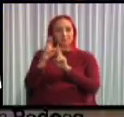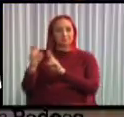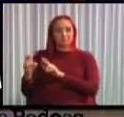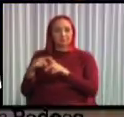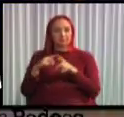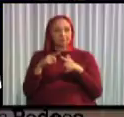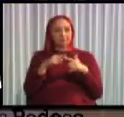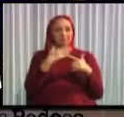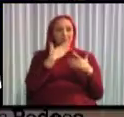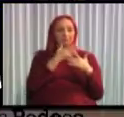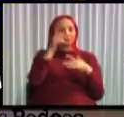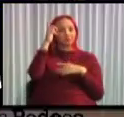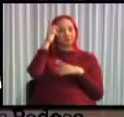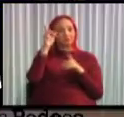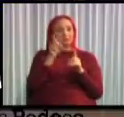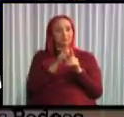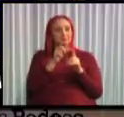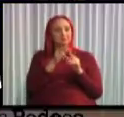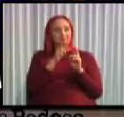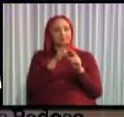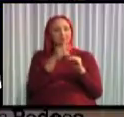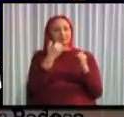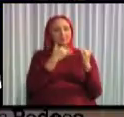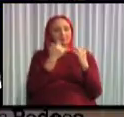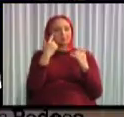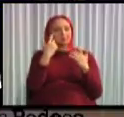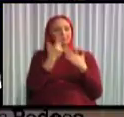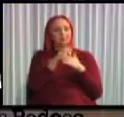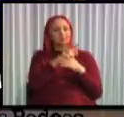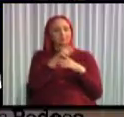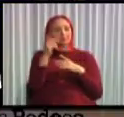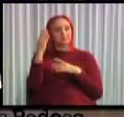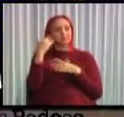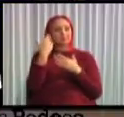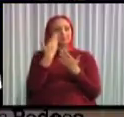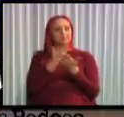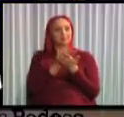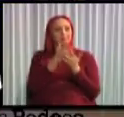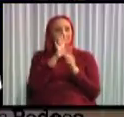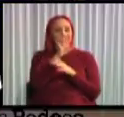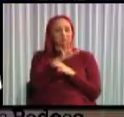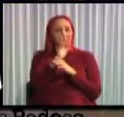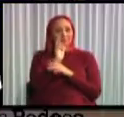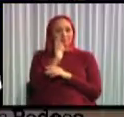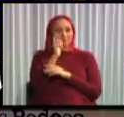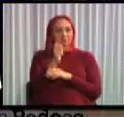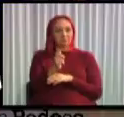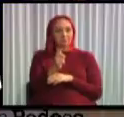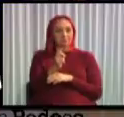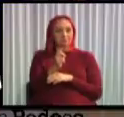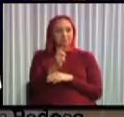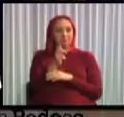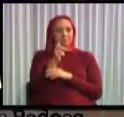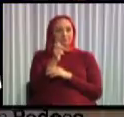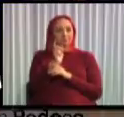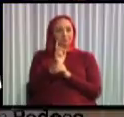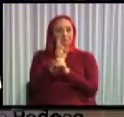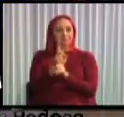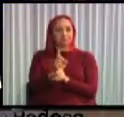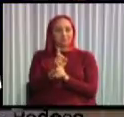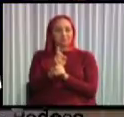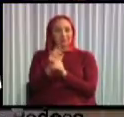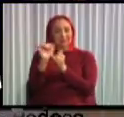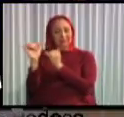y obviamente vamos a estarlos llamando para que ustedes lleguen con su cédula en mano a la recepción de la